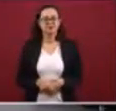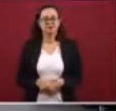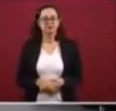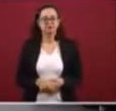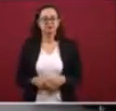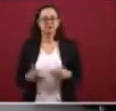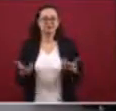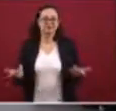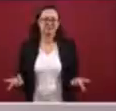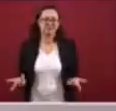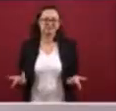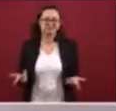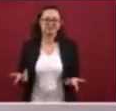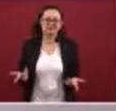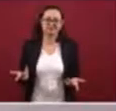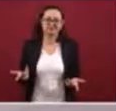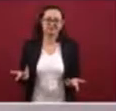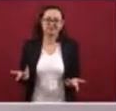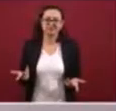a favor